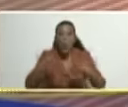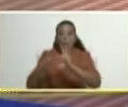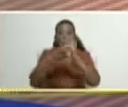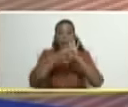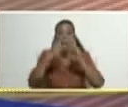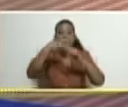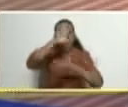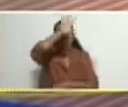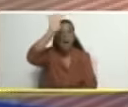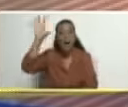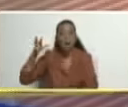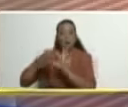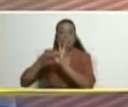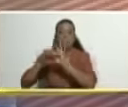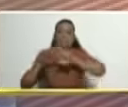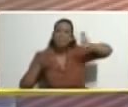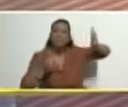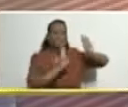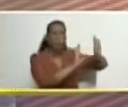alianzas.